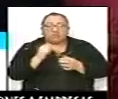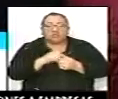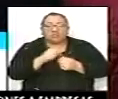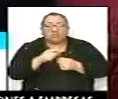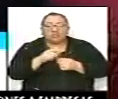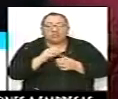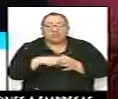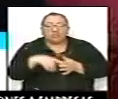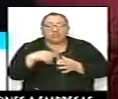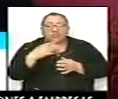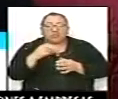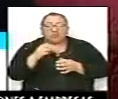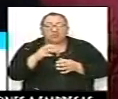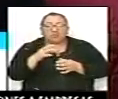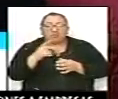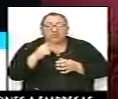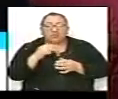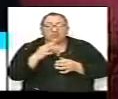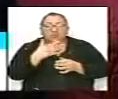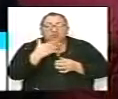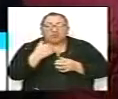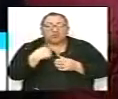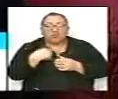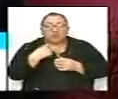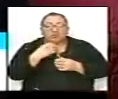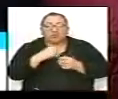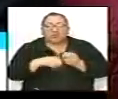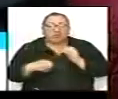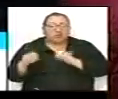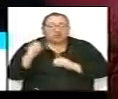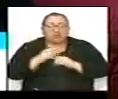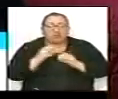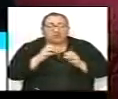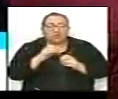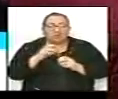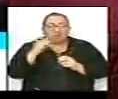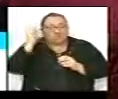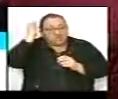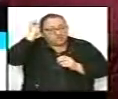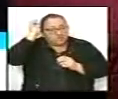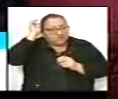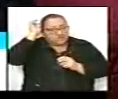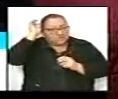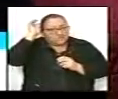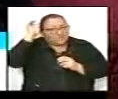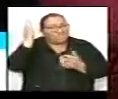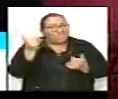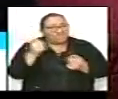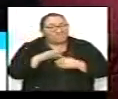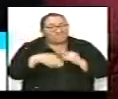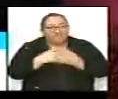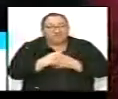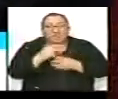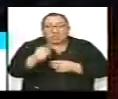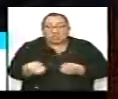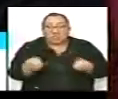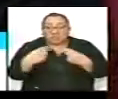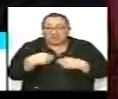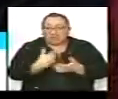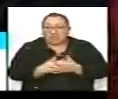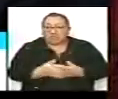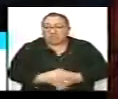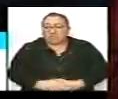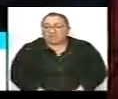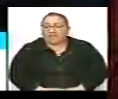Y después entonces dice, para mejor investigar, organización criminal. En eso estamos hoy los partidos políticos en el Perú. Y ustedes nos vienen con esta